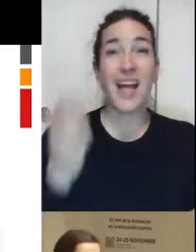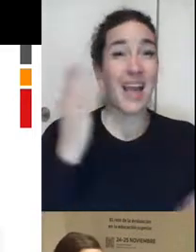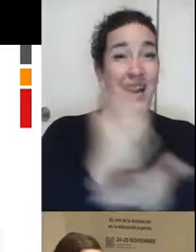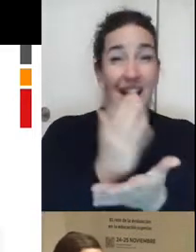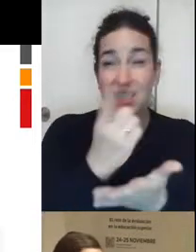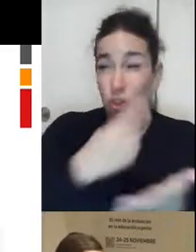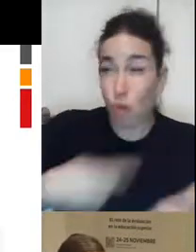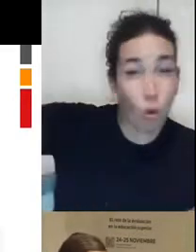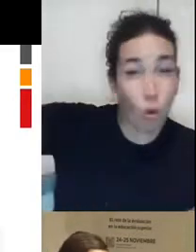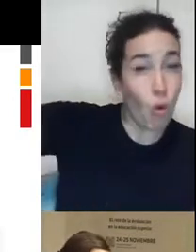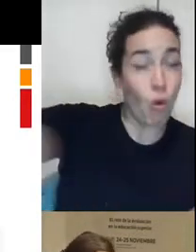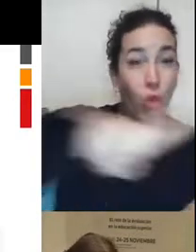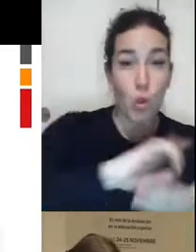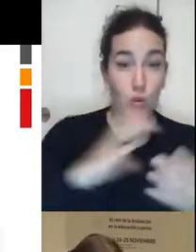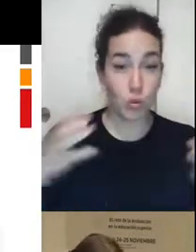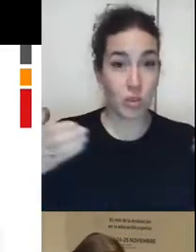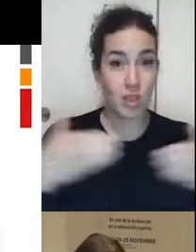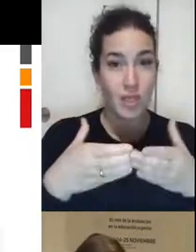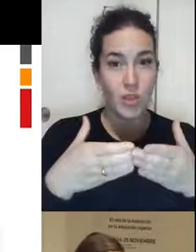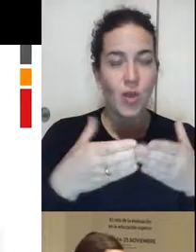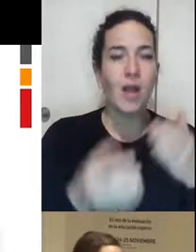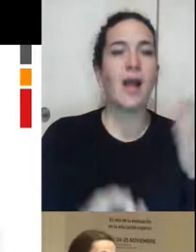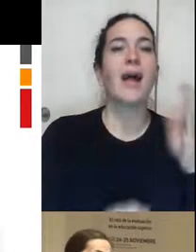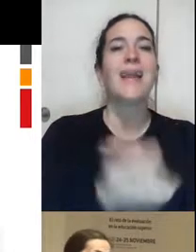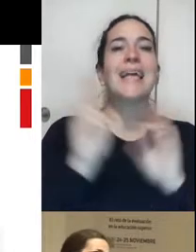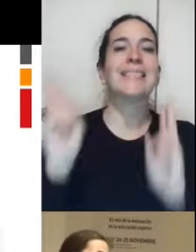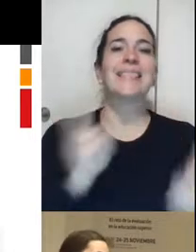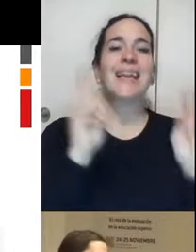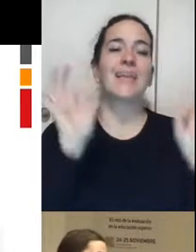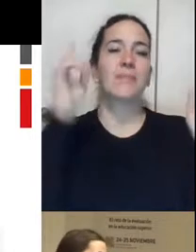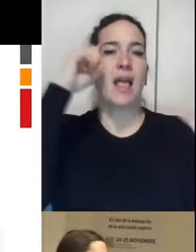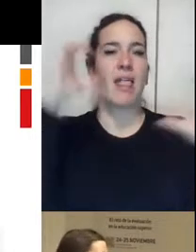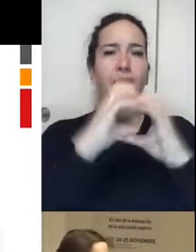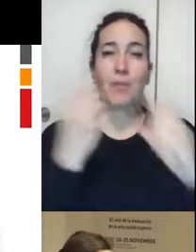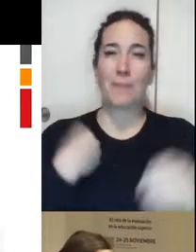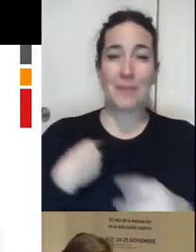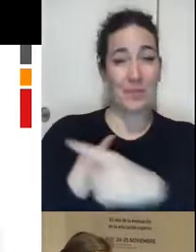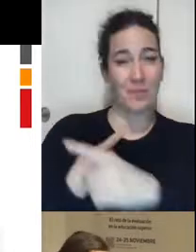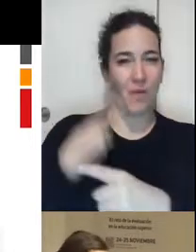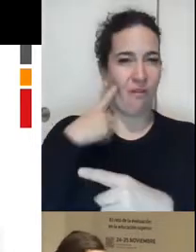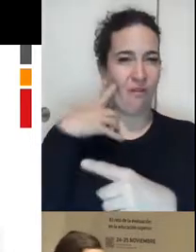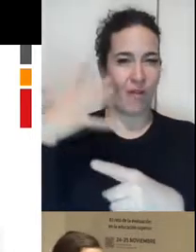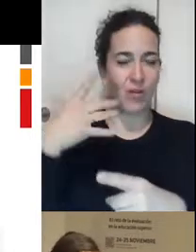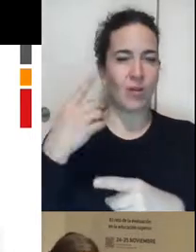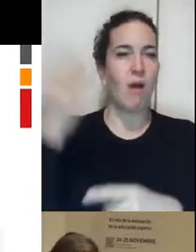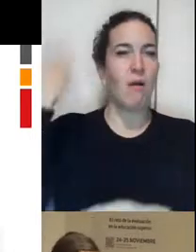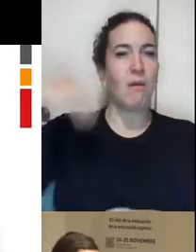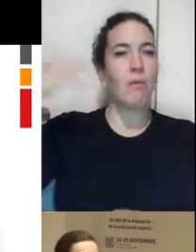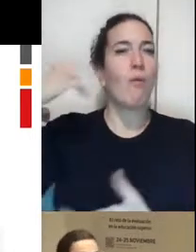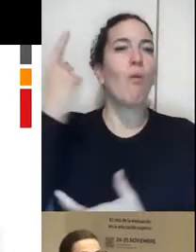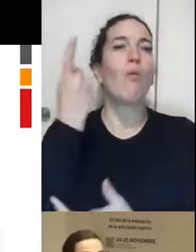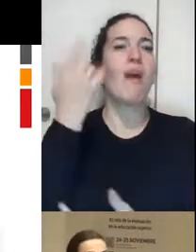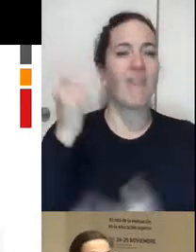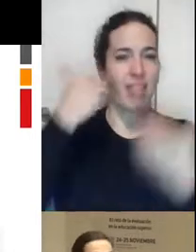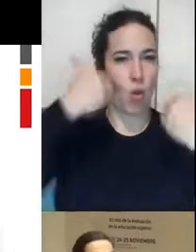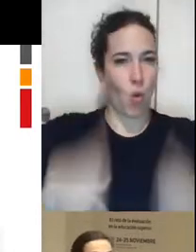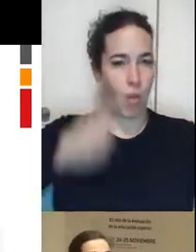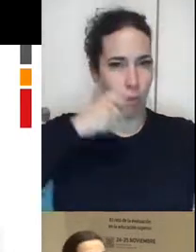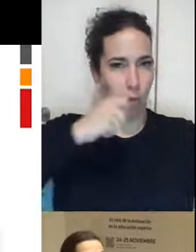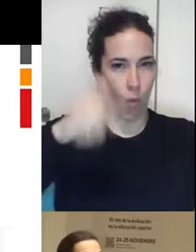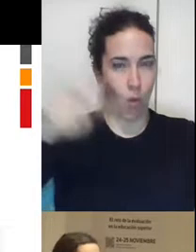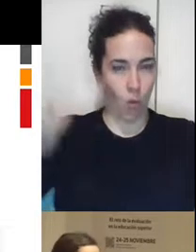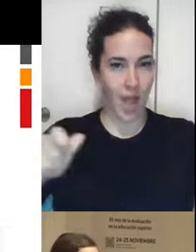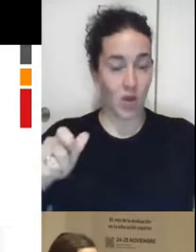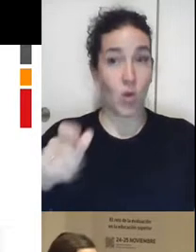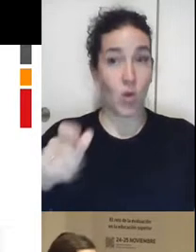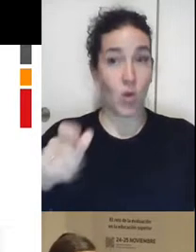se inventaran una serie sobre el cerebro humano al estilo de la conocida Érase una vez el cuerpo humano, ¿no? Es decir, todos los cuentos